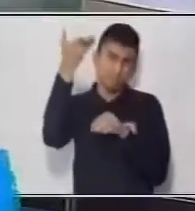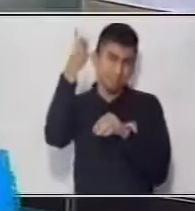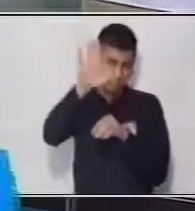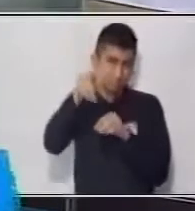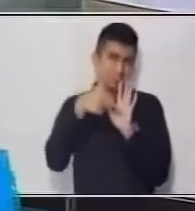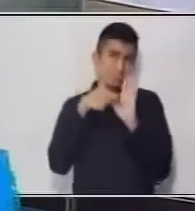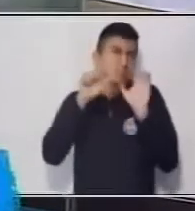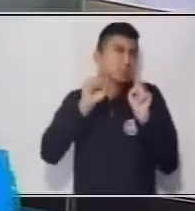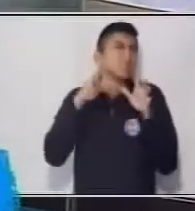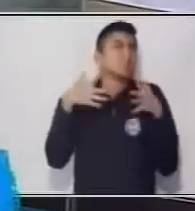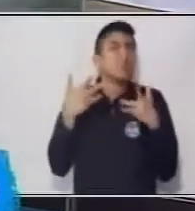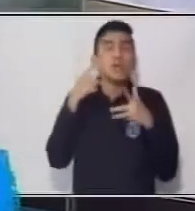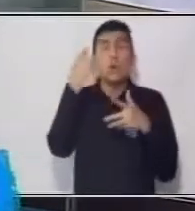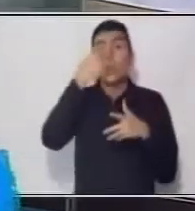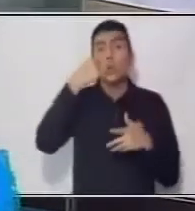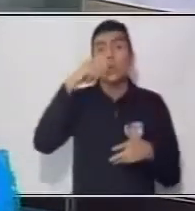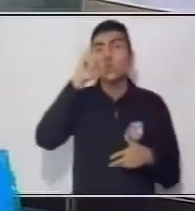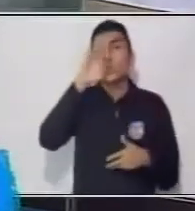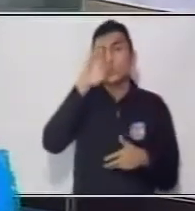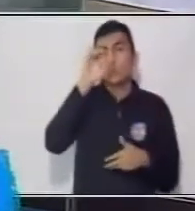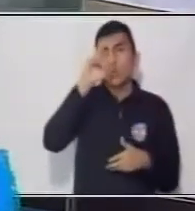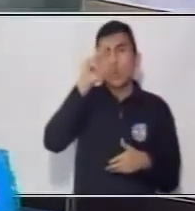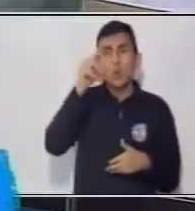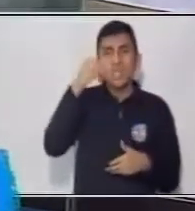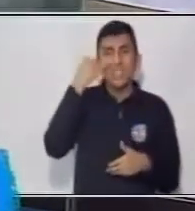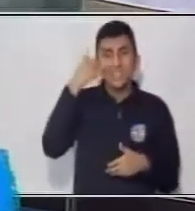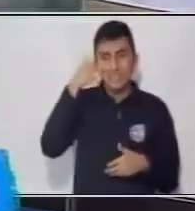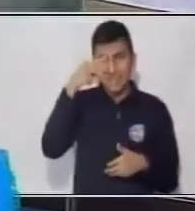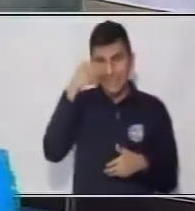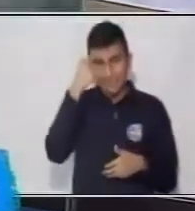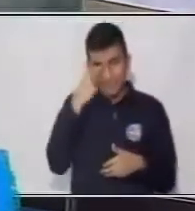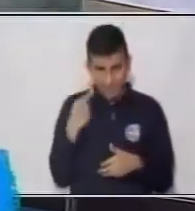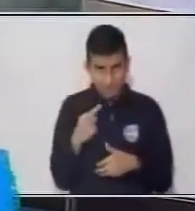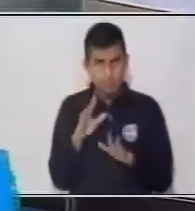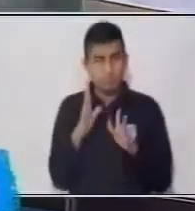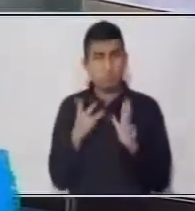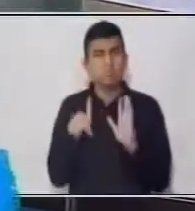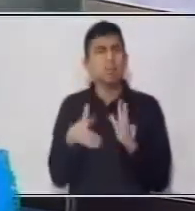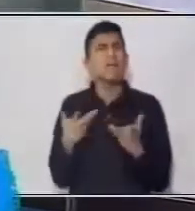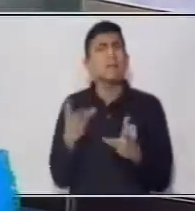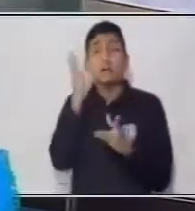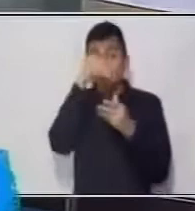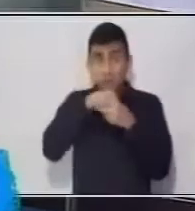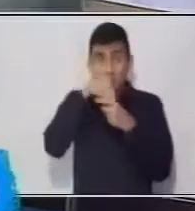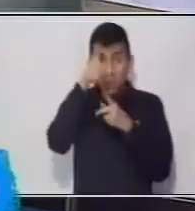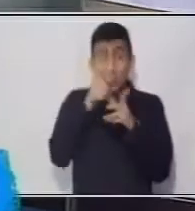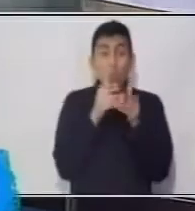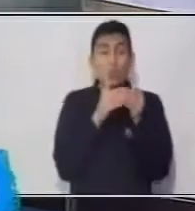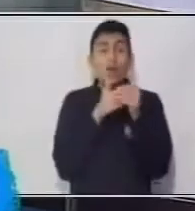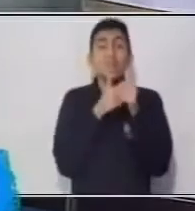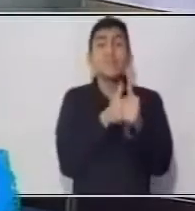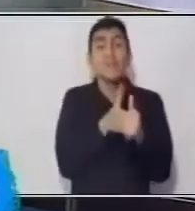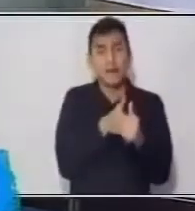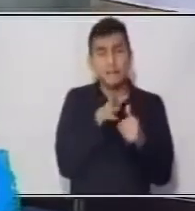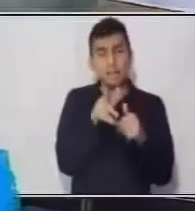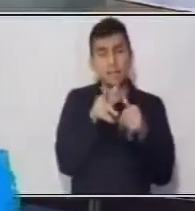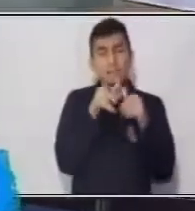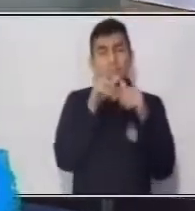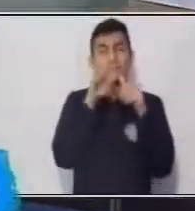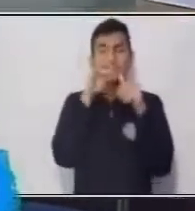las subordinadas y las yuxtapuestas. Esto es para que dentro de tu guía de autoaprendizaje en la fase